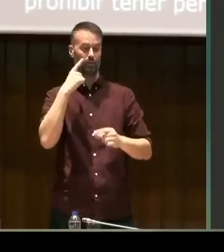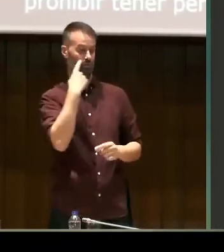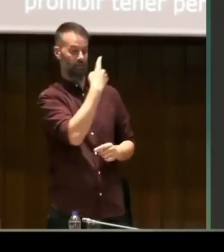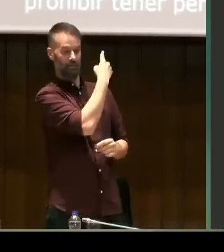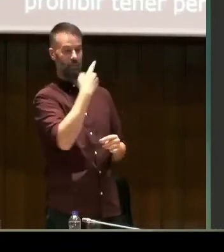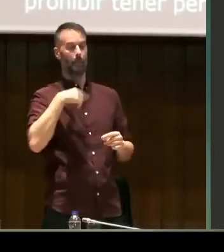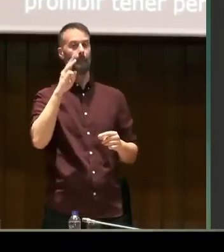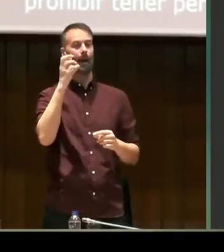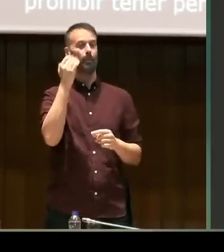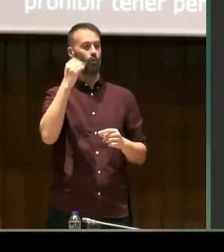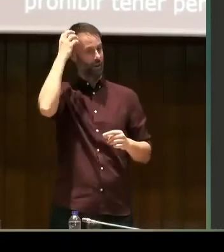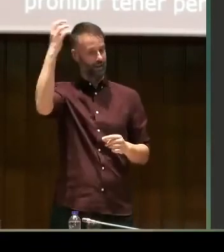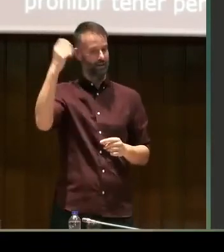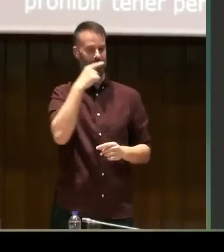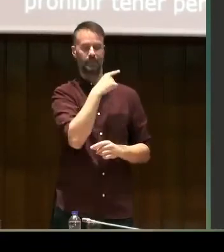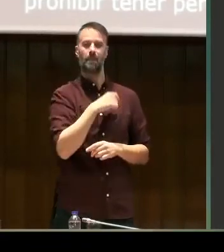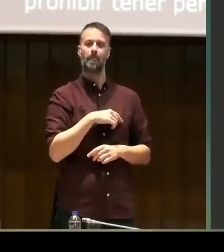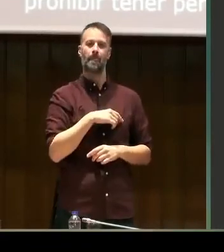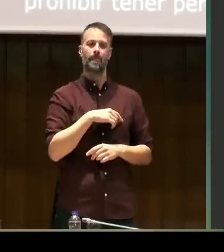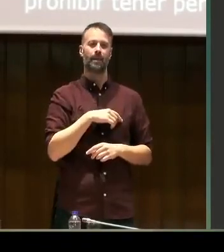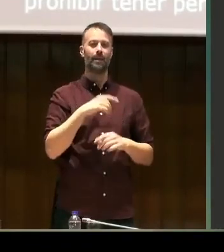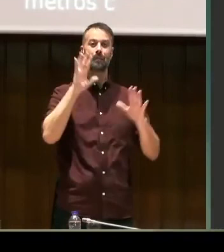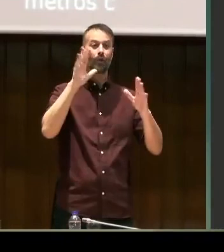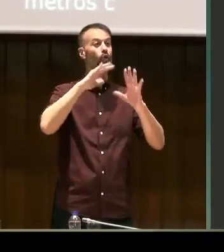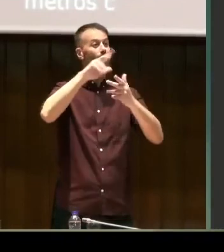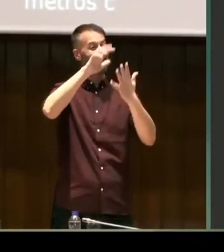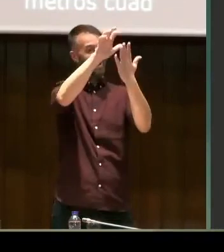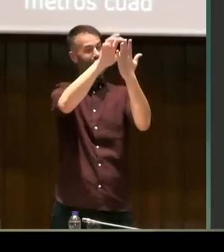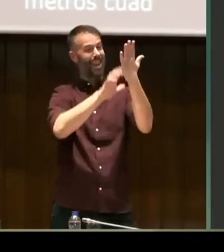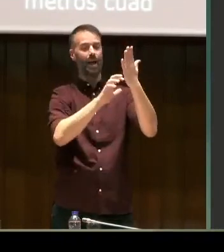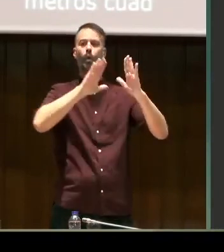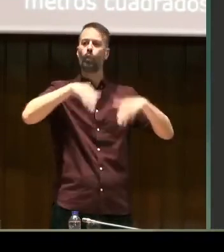de monólogos, Pablo Reyes,